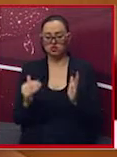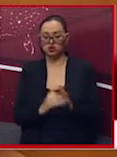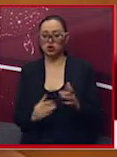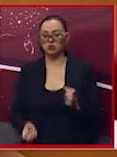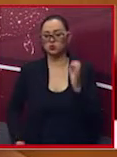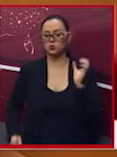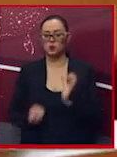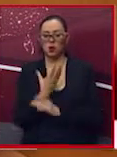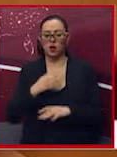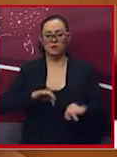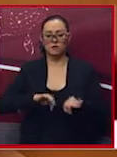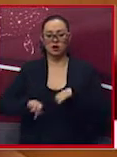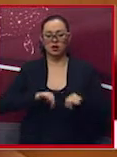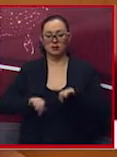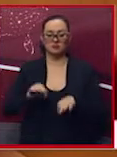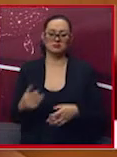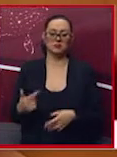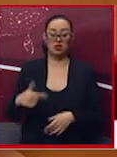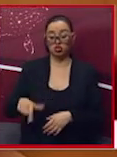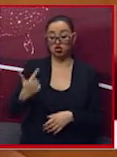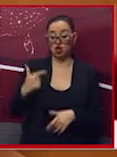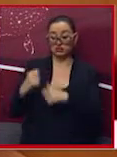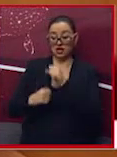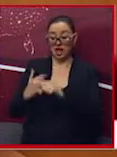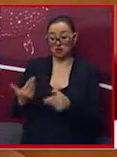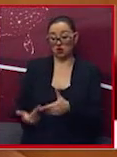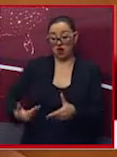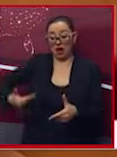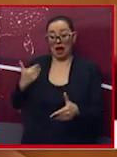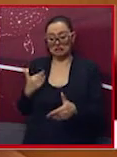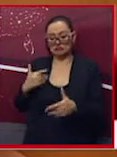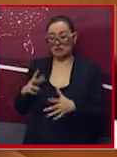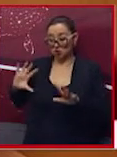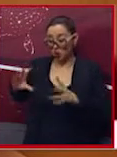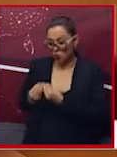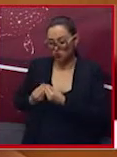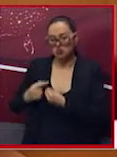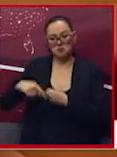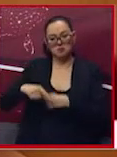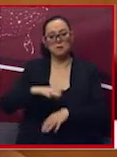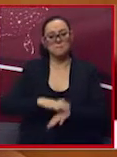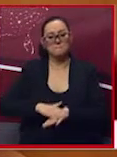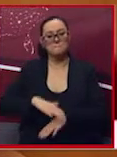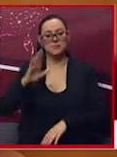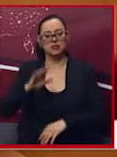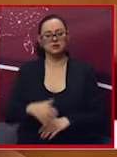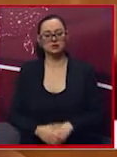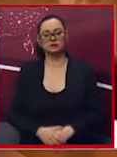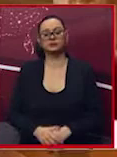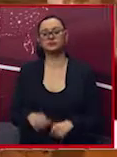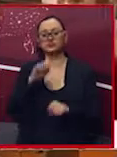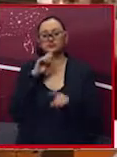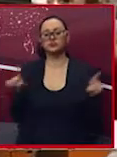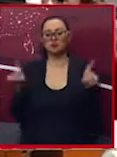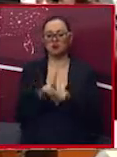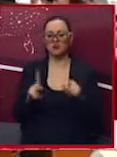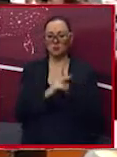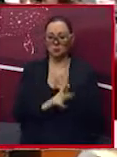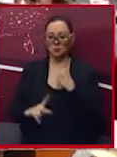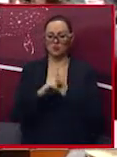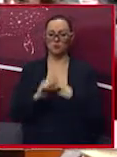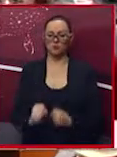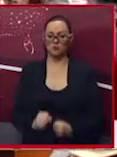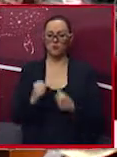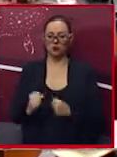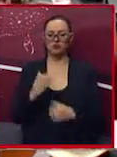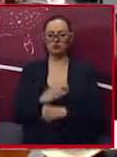empleos, superado lo hecho en los 12 años anteriores sumados. Una potencia exportadora en trayectoria